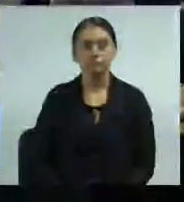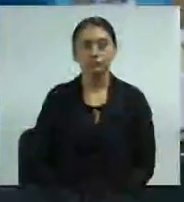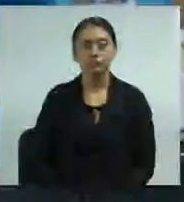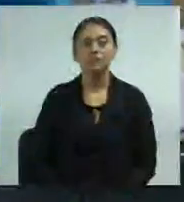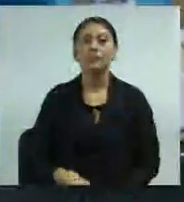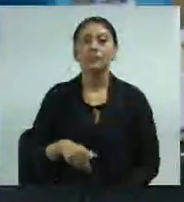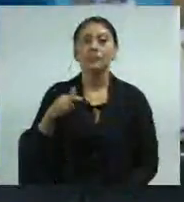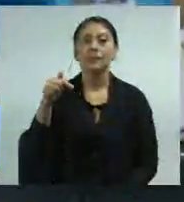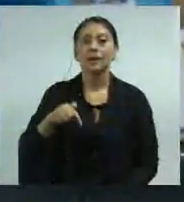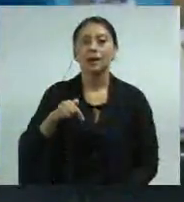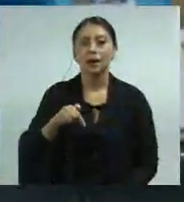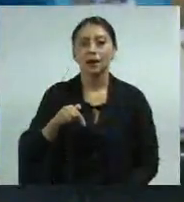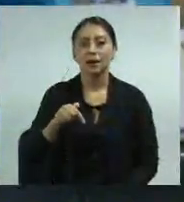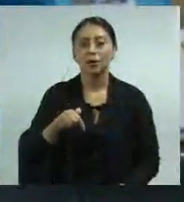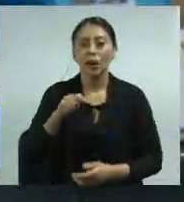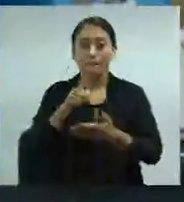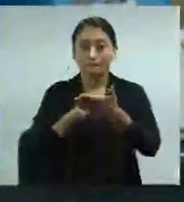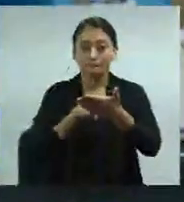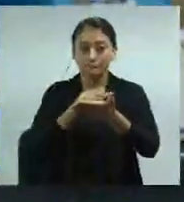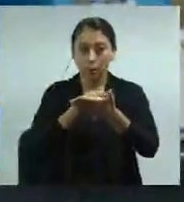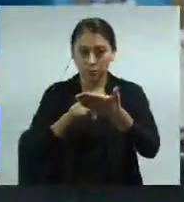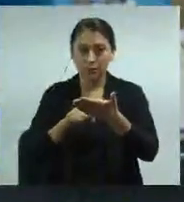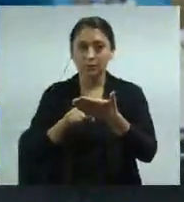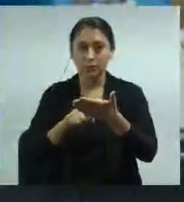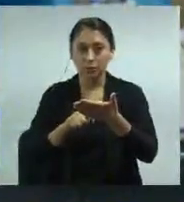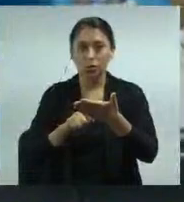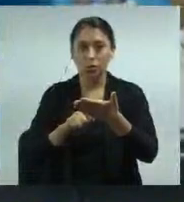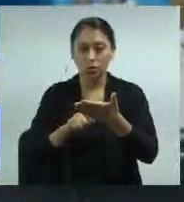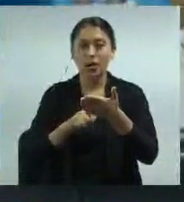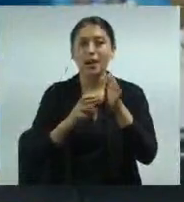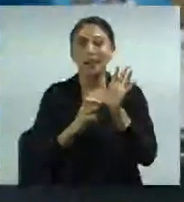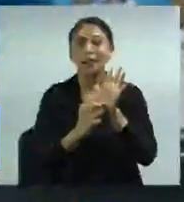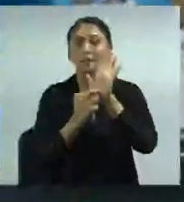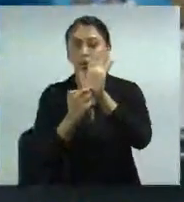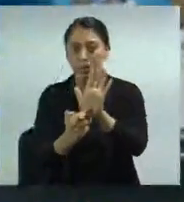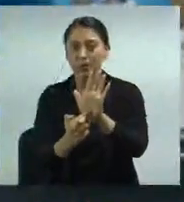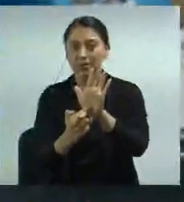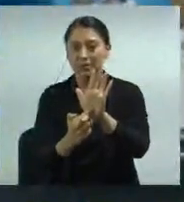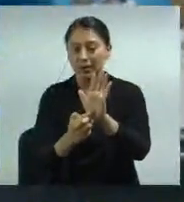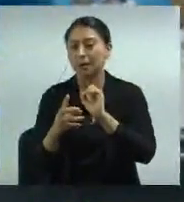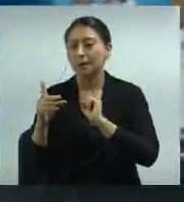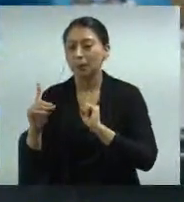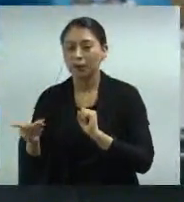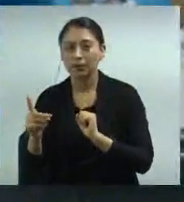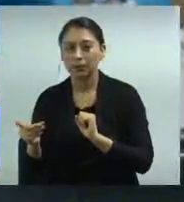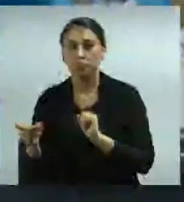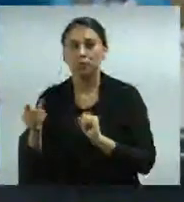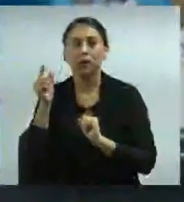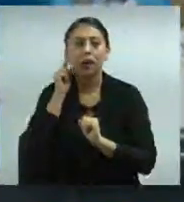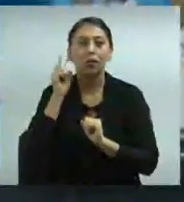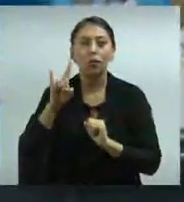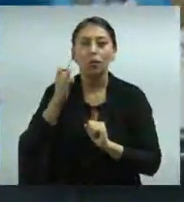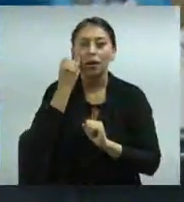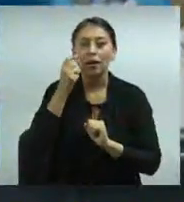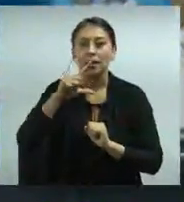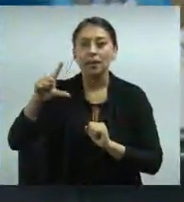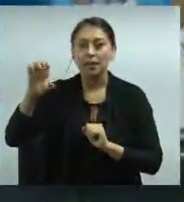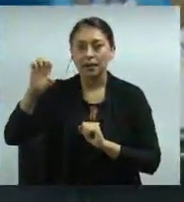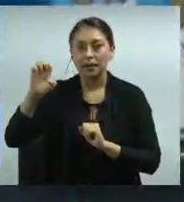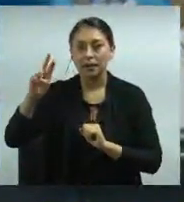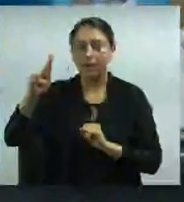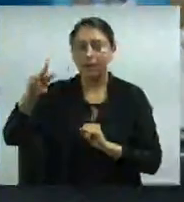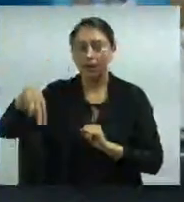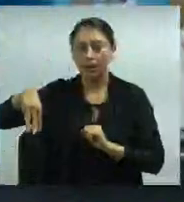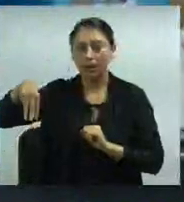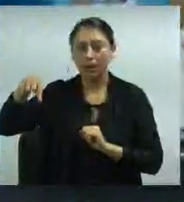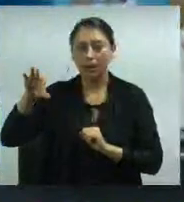Ahora entraremos a votar la propuesta realizada por el diputado Guillermo Cifuentes